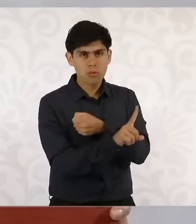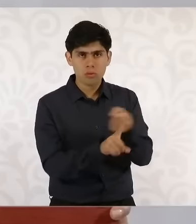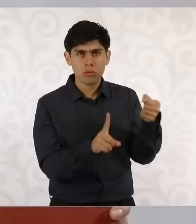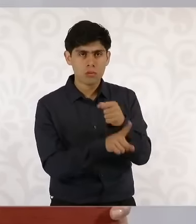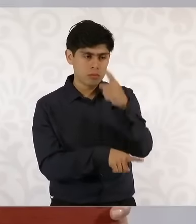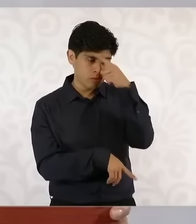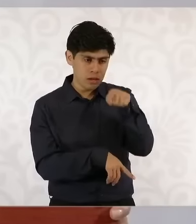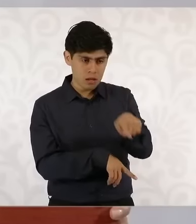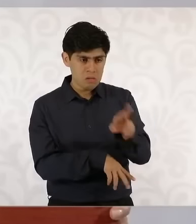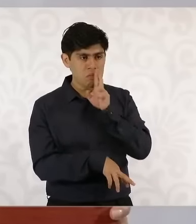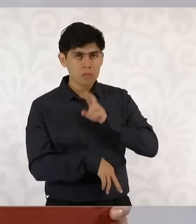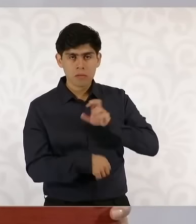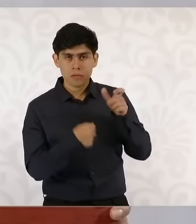respondieran,